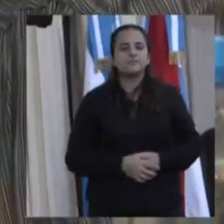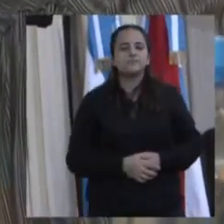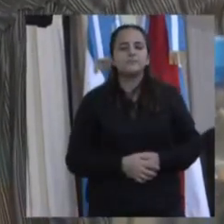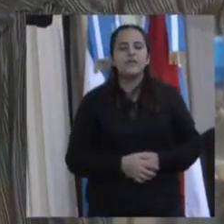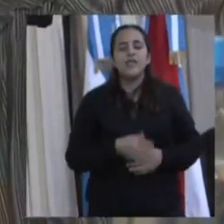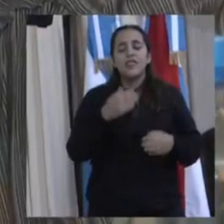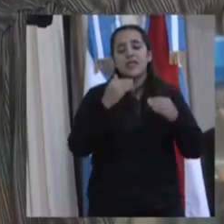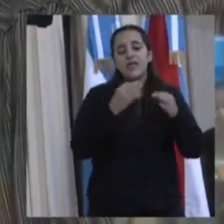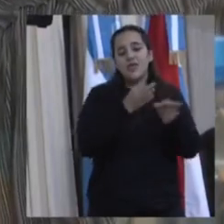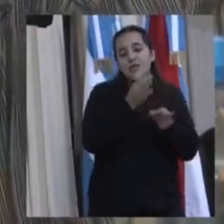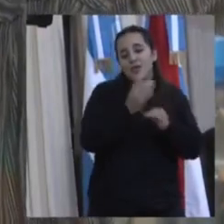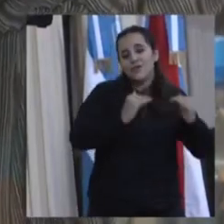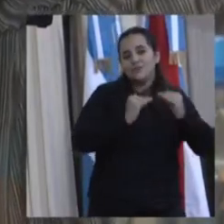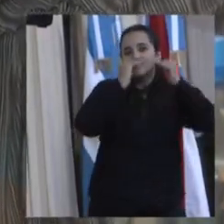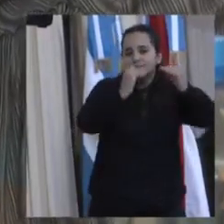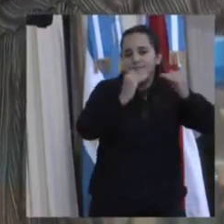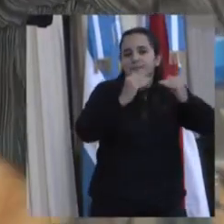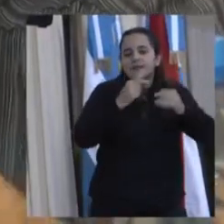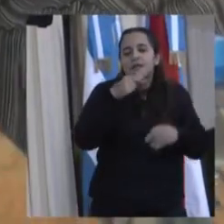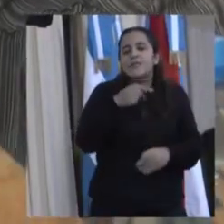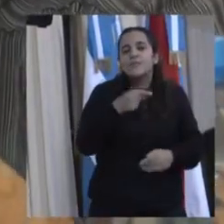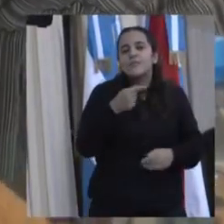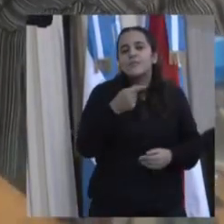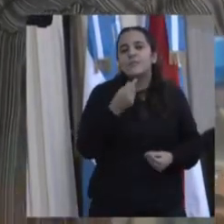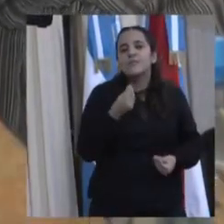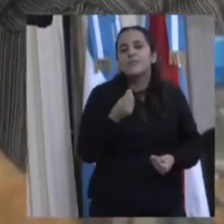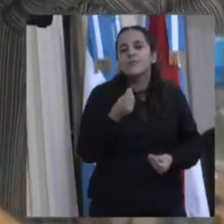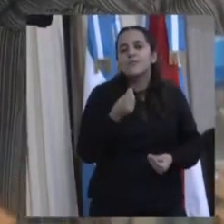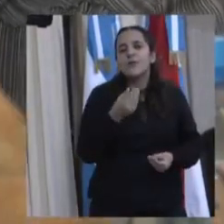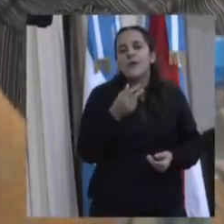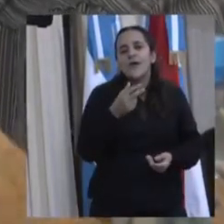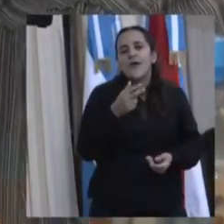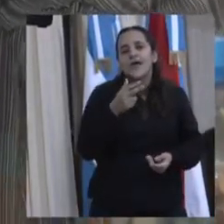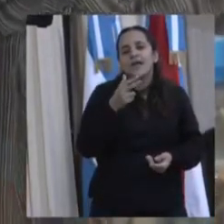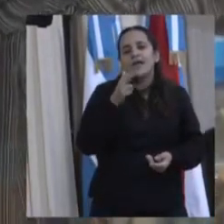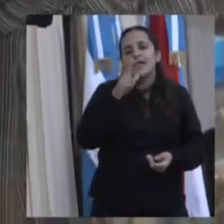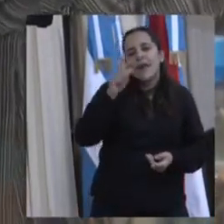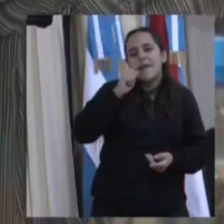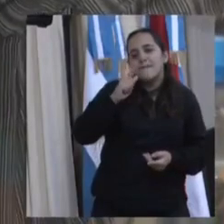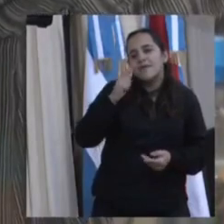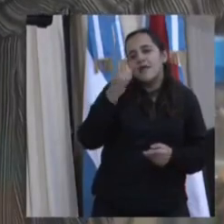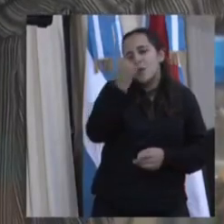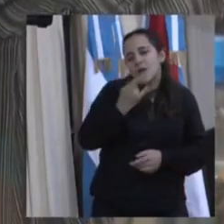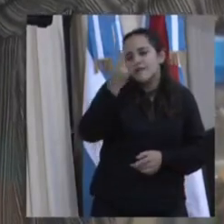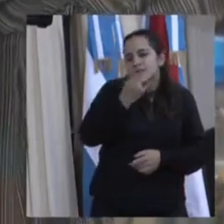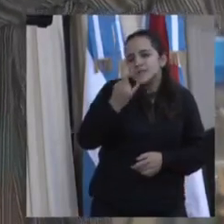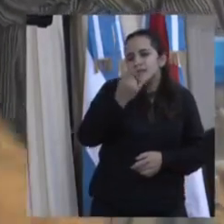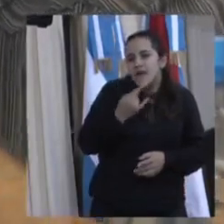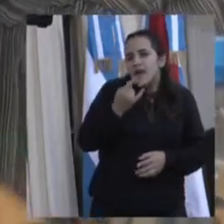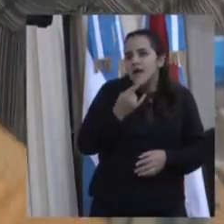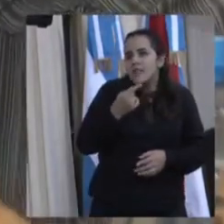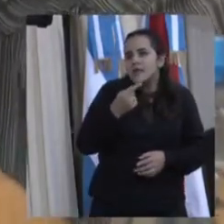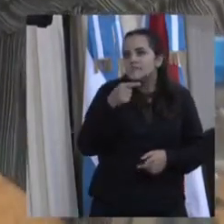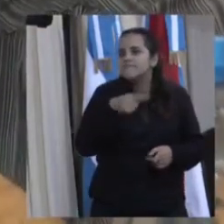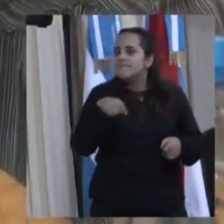de educación superior, de los cuales podemos llamar alrededor de 3.500 son universidades, pero